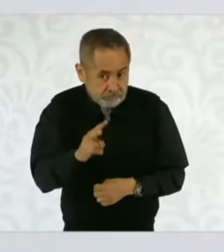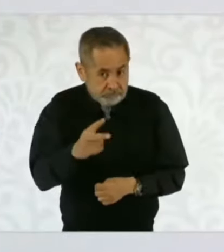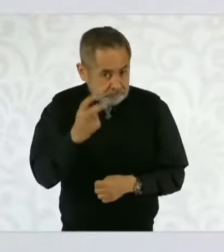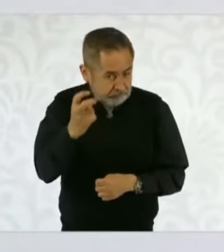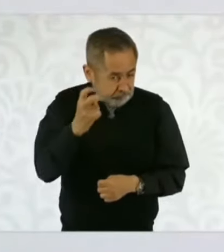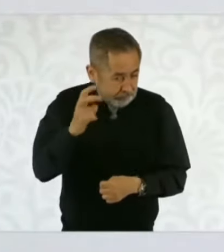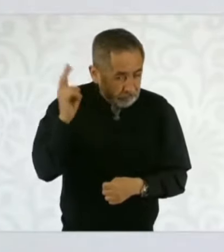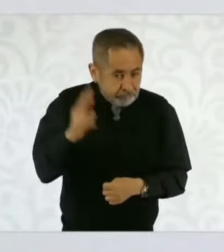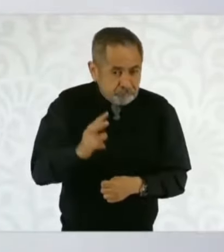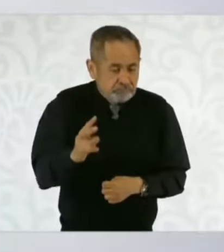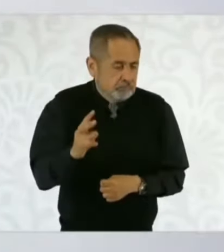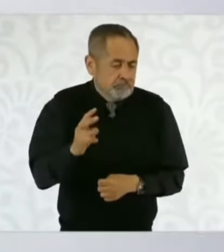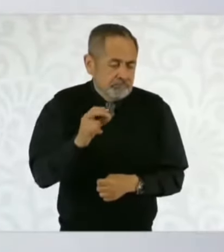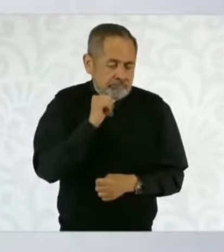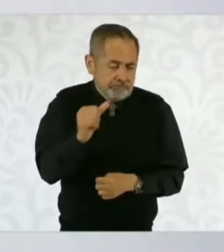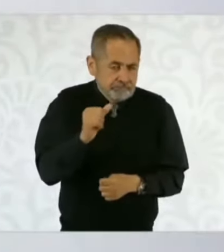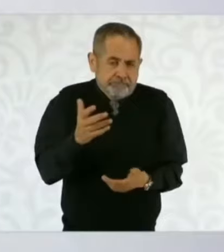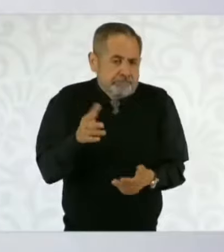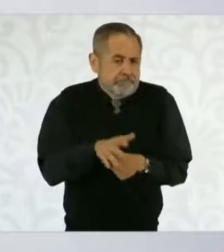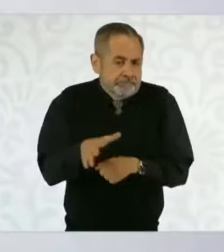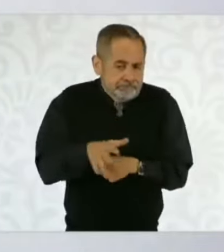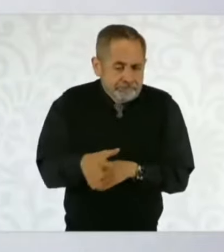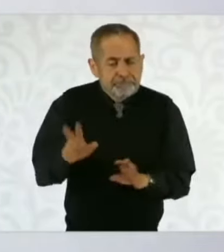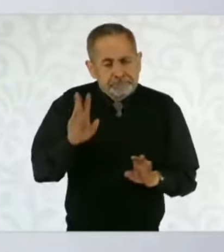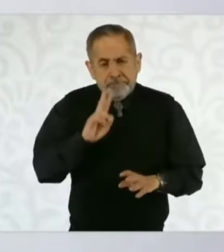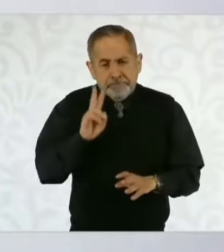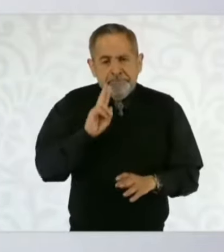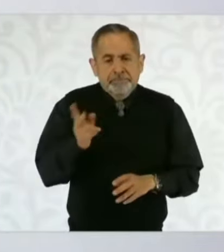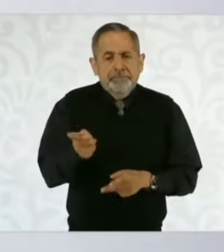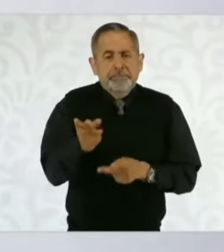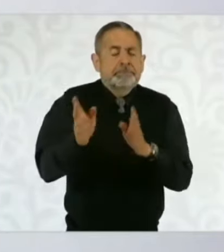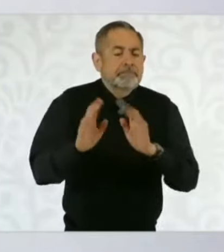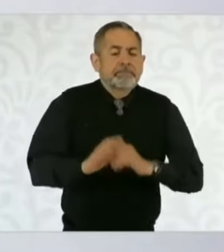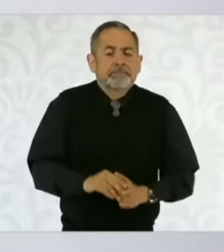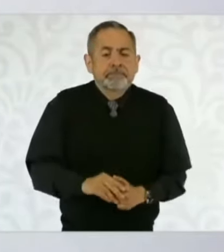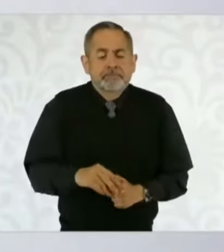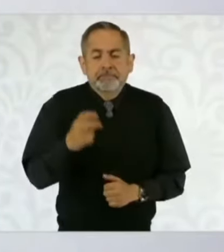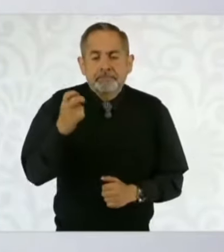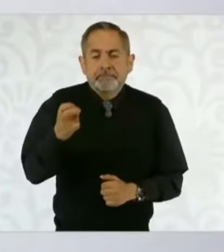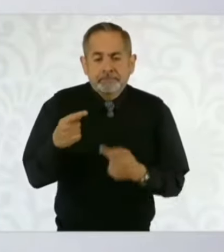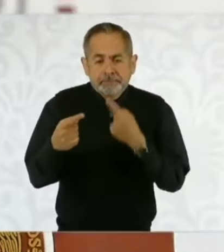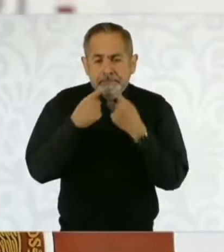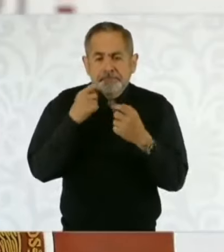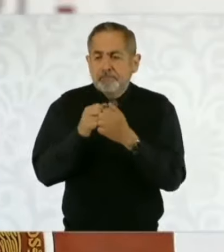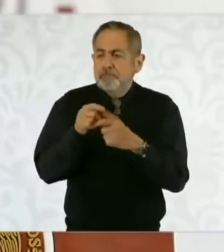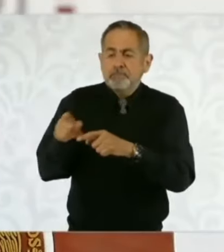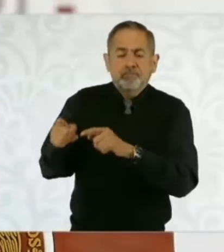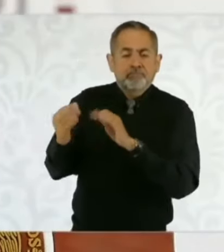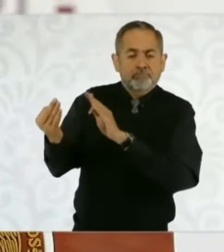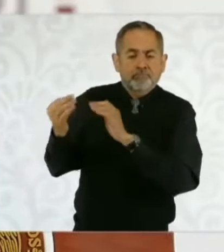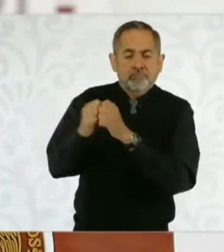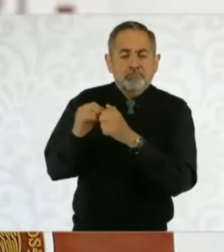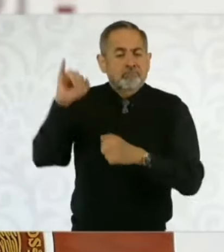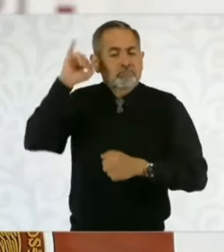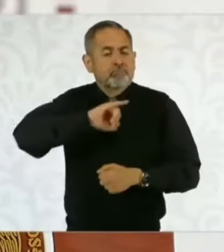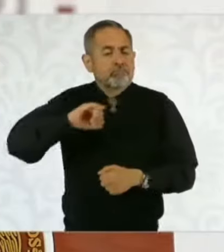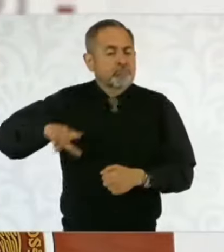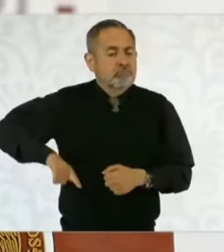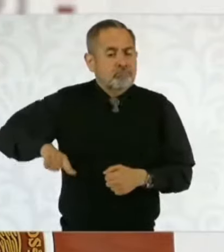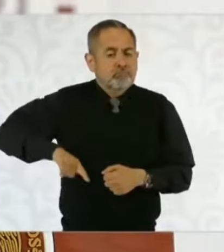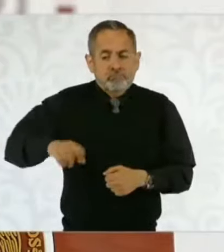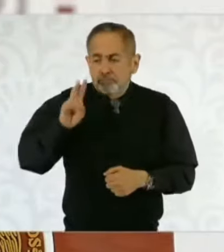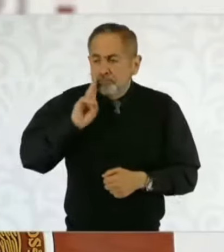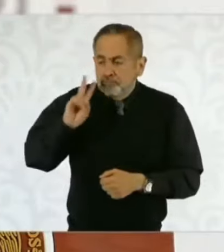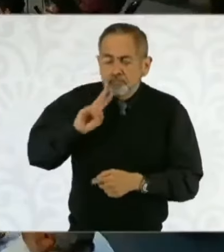ocurriendo realmente esta situación y pues eh ahí con la jefa de gobierno Pues que se tomen